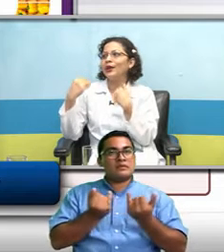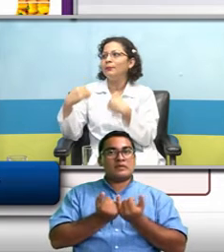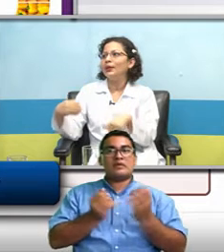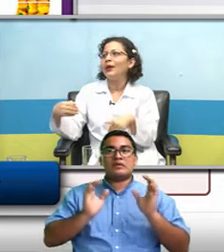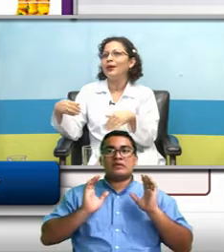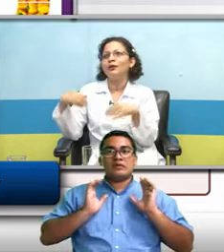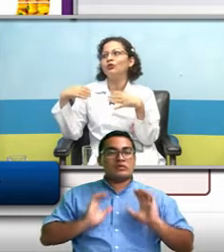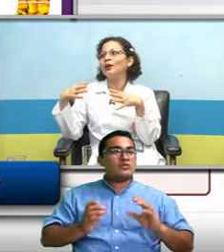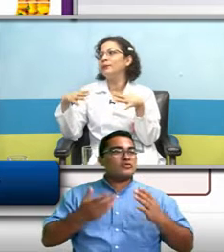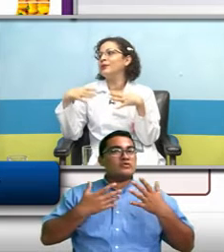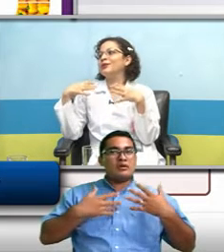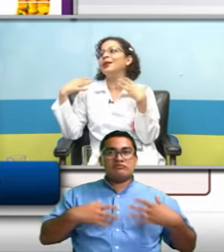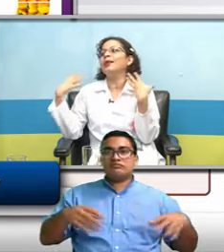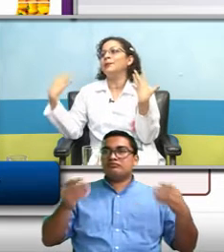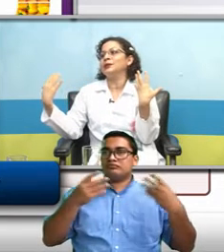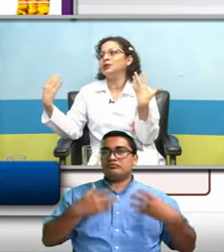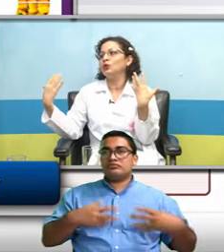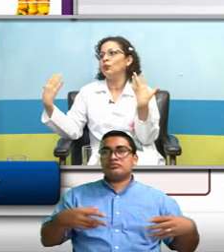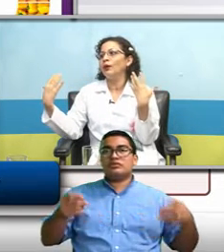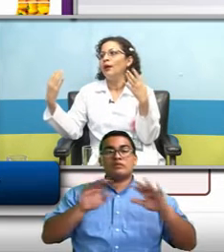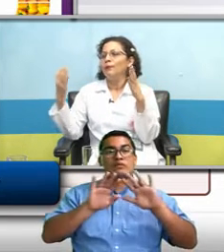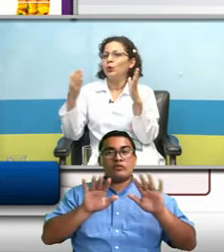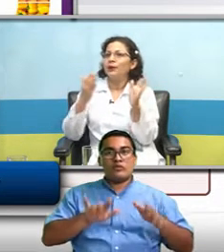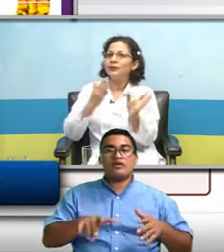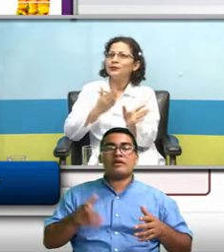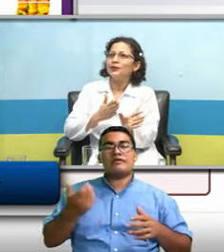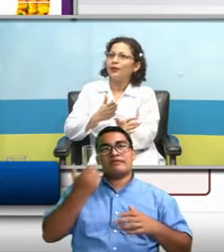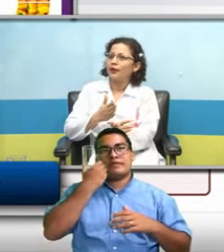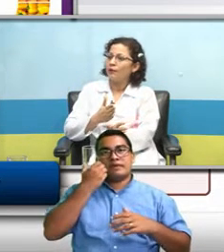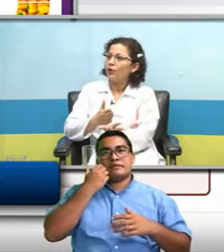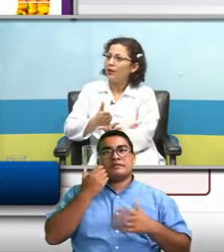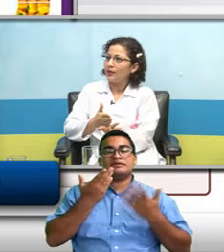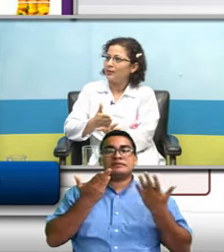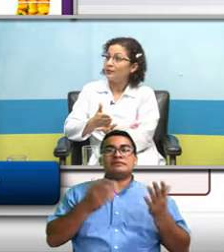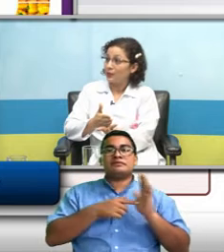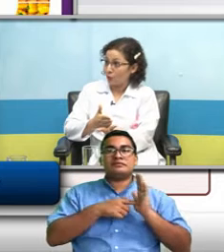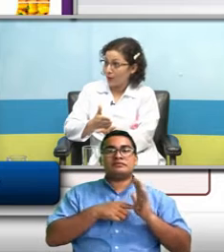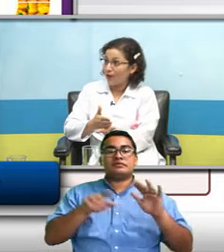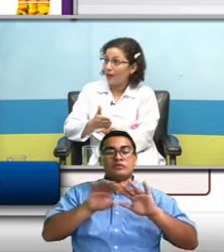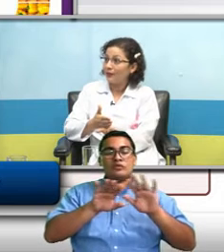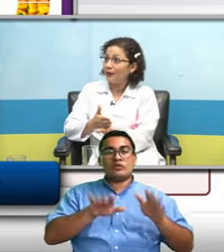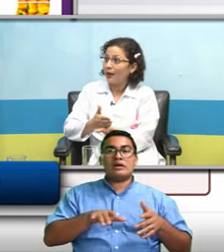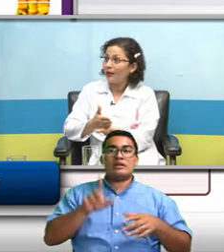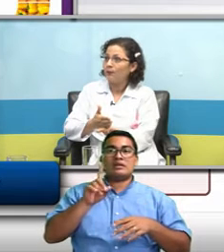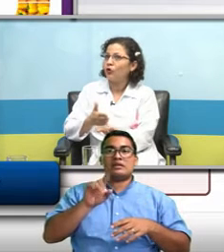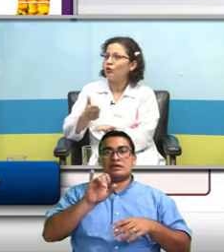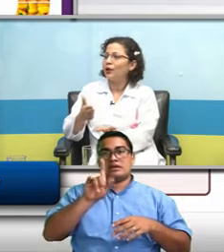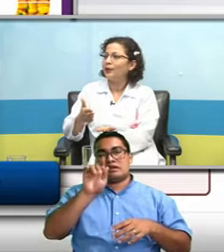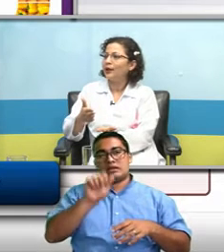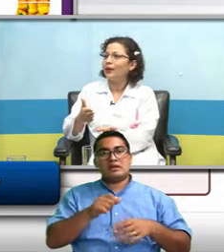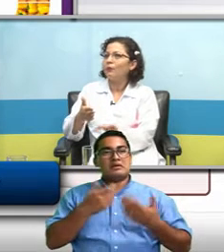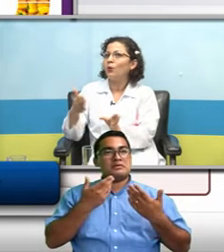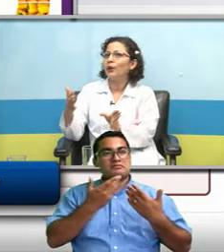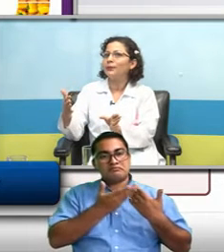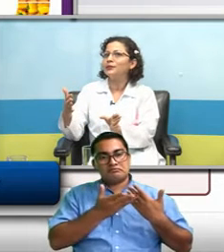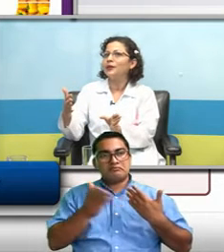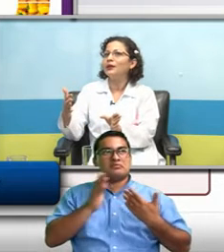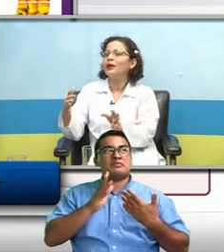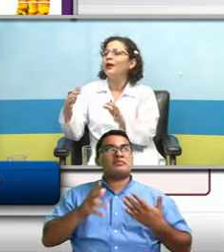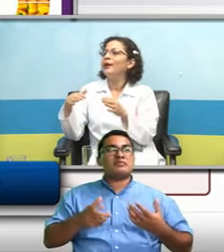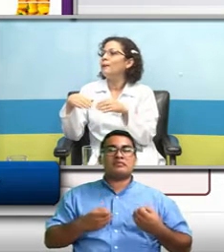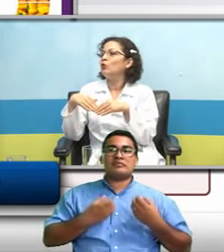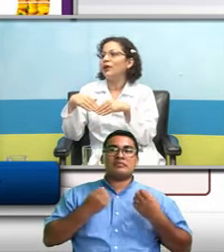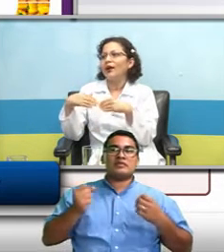poder eliminar, y ahí es donde a la paciente le da más síntomas. Pero una paciente que lleva una dieta saludable antes de la quimio y durante la quimio es una